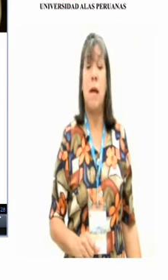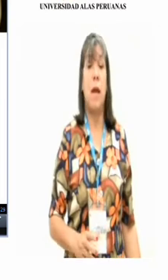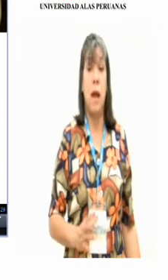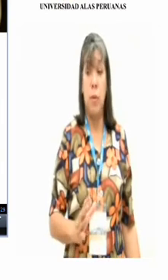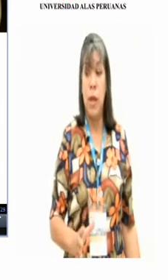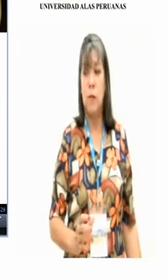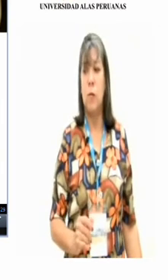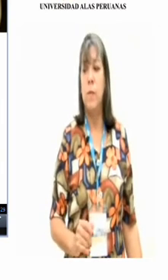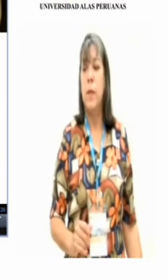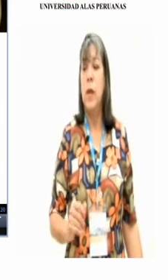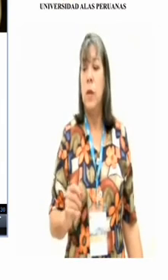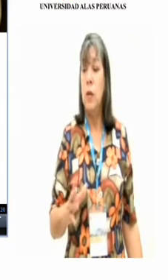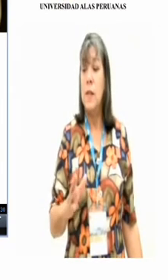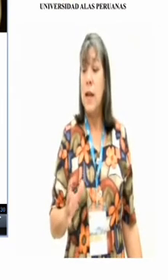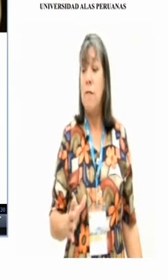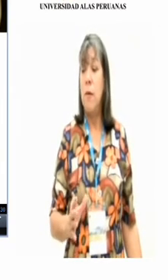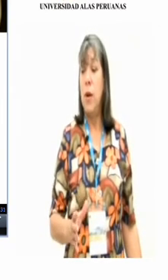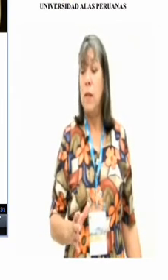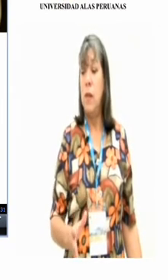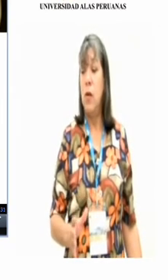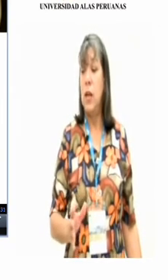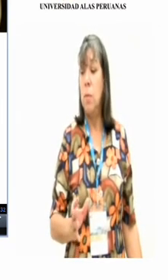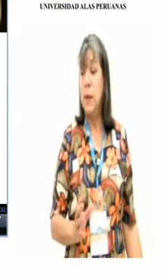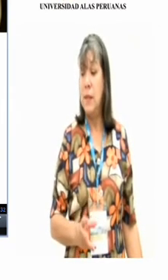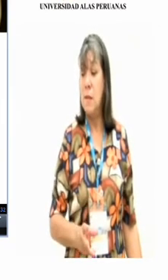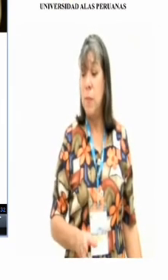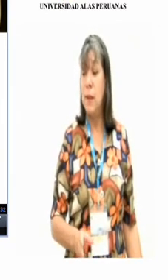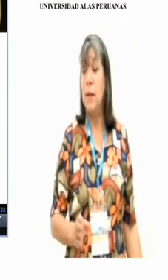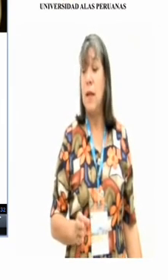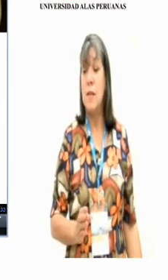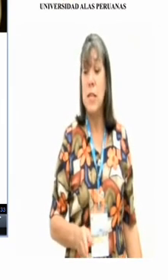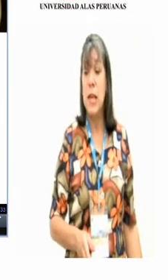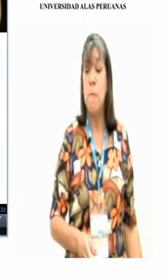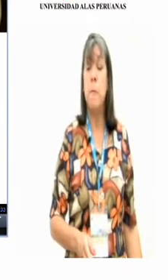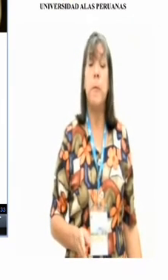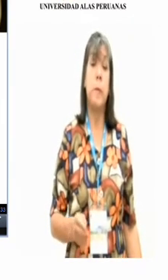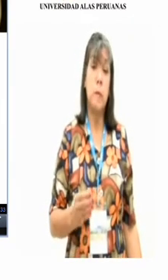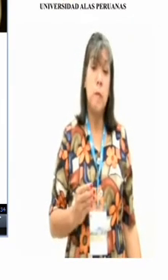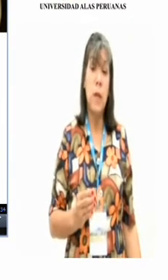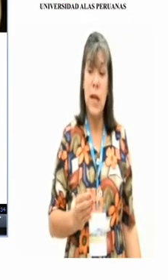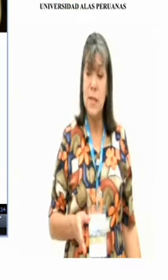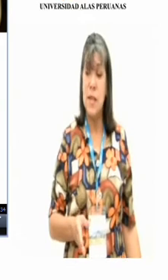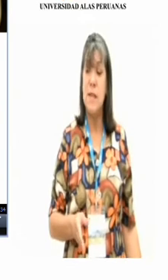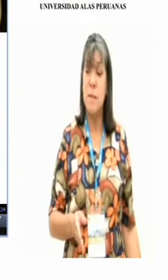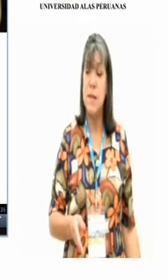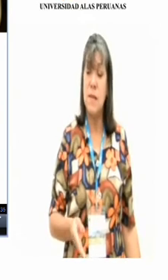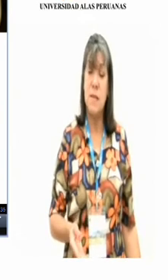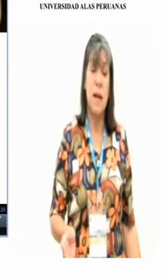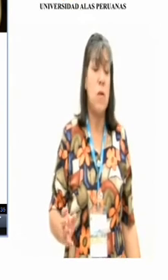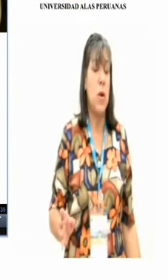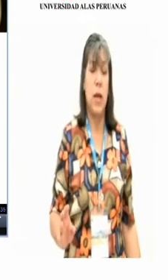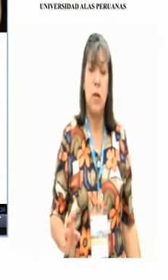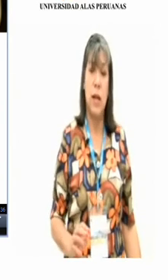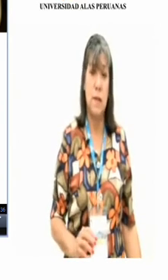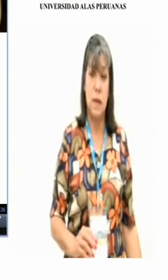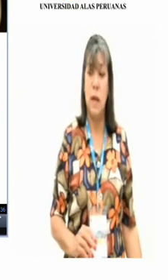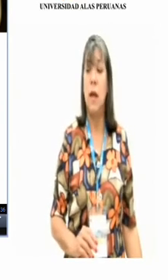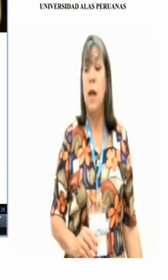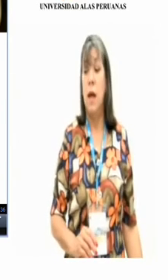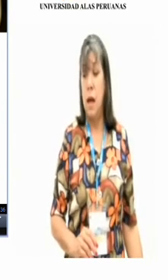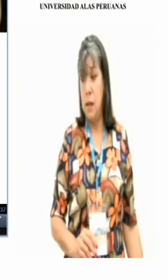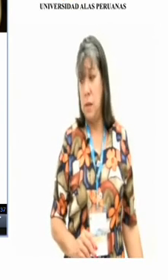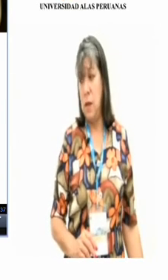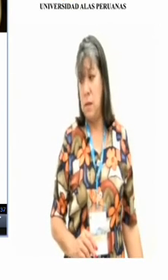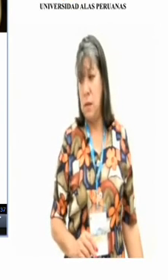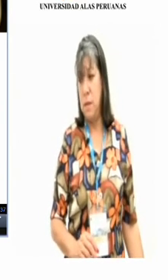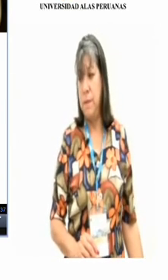modalidades de aprendizaje abierto, donde salen favorecidos aquellos participantes que siguen la enseñanza presencial como aquellos que la